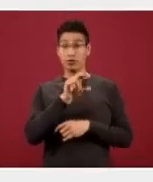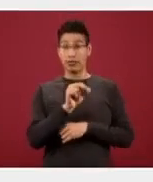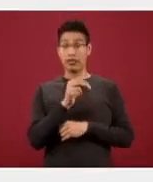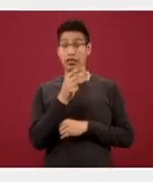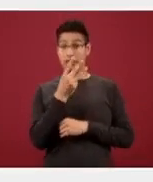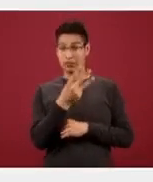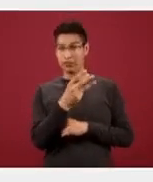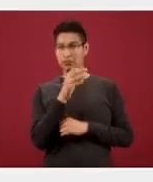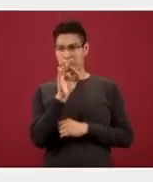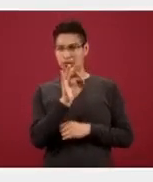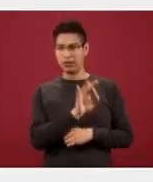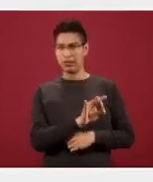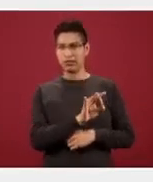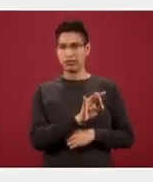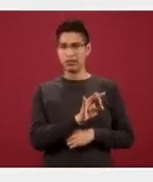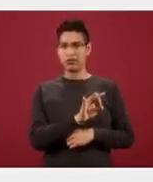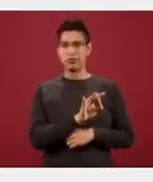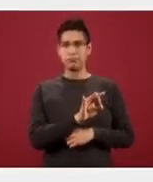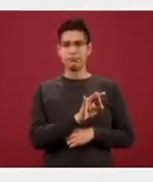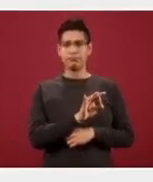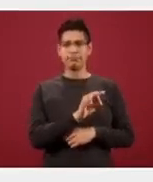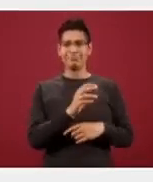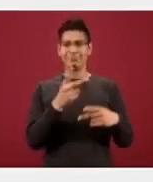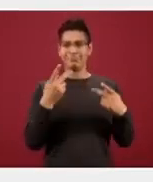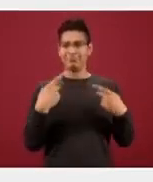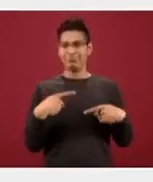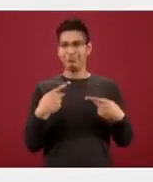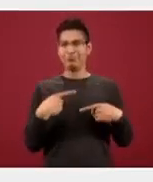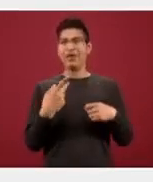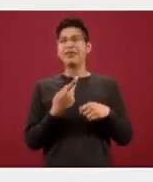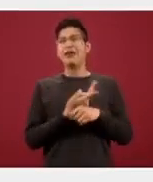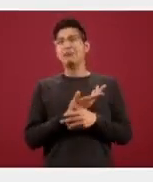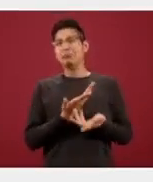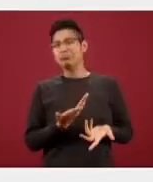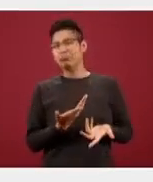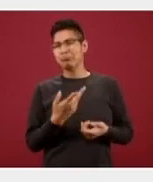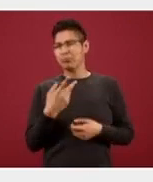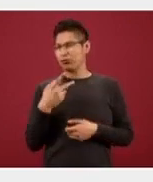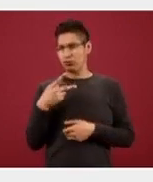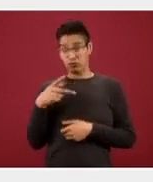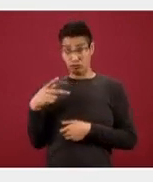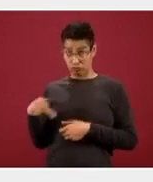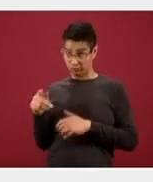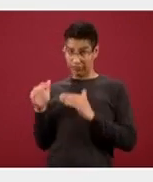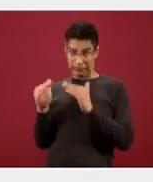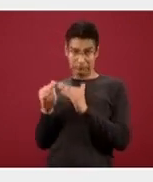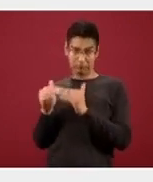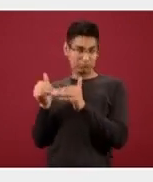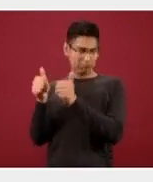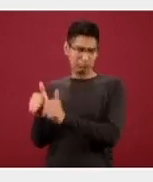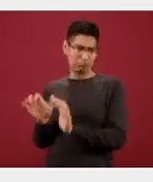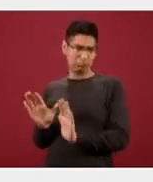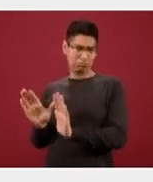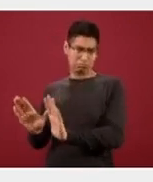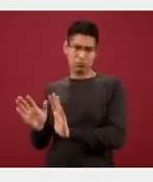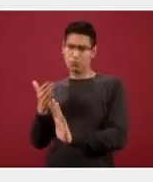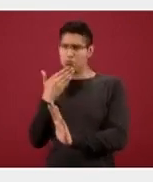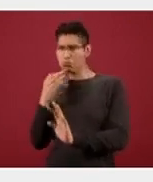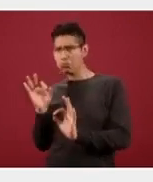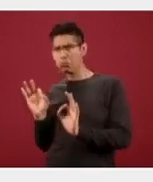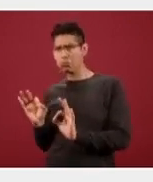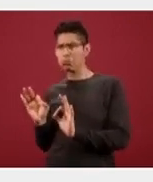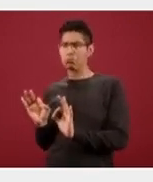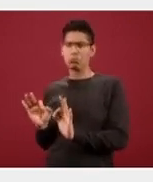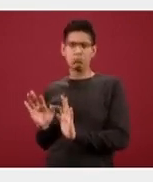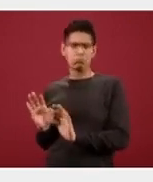83% de los casos pues han permanecido en aislamiento, el 16% ya los hemos